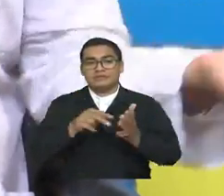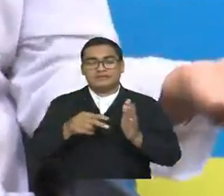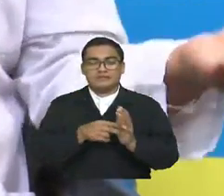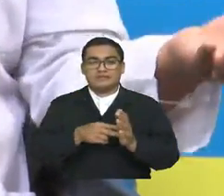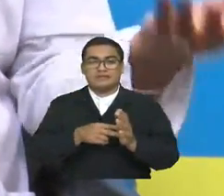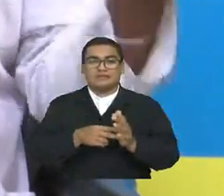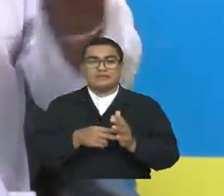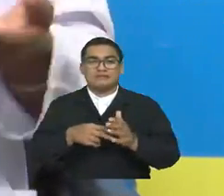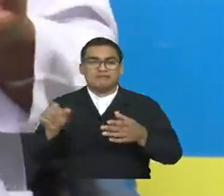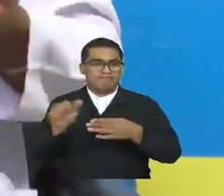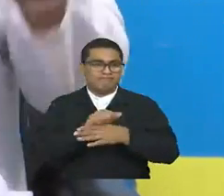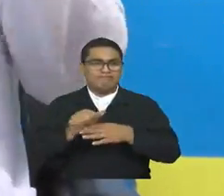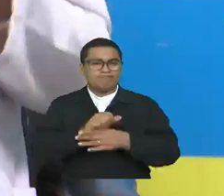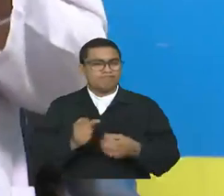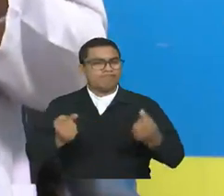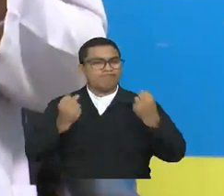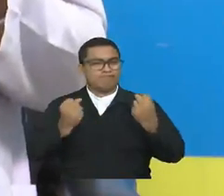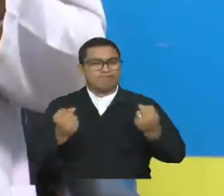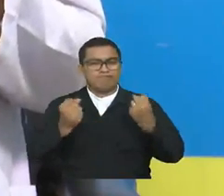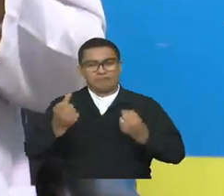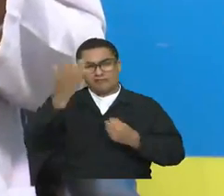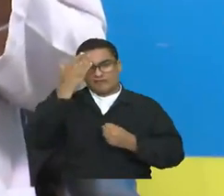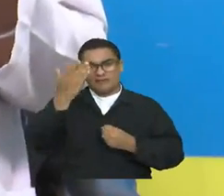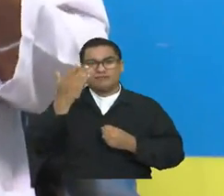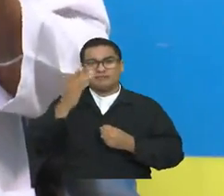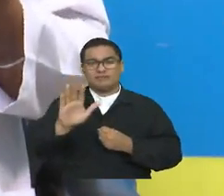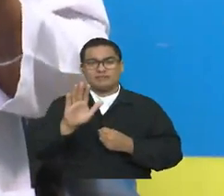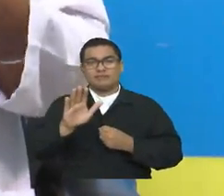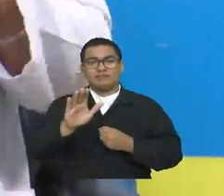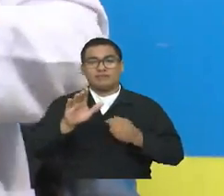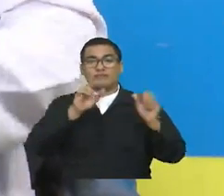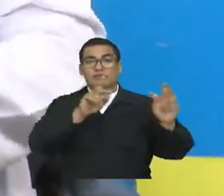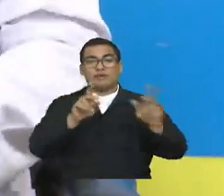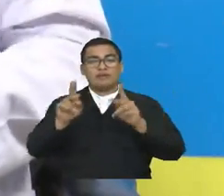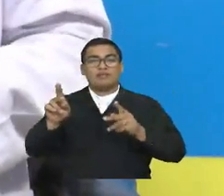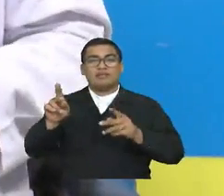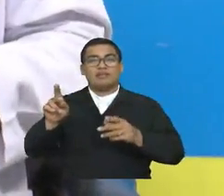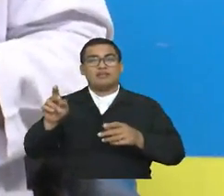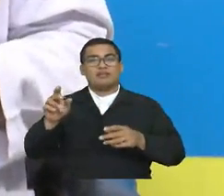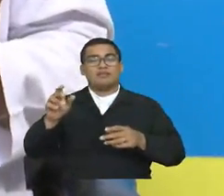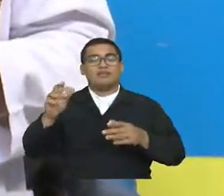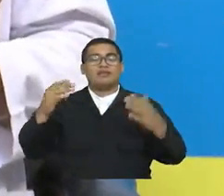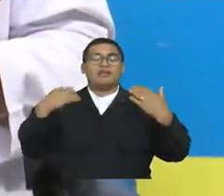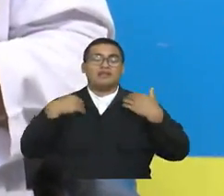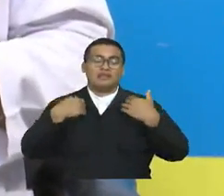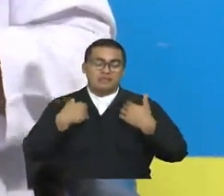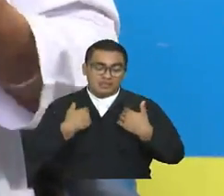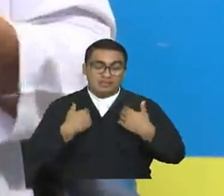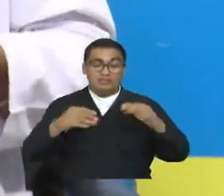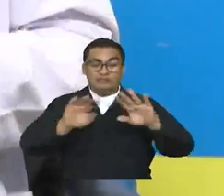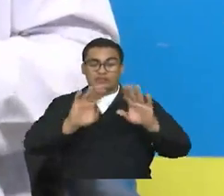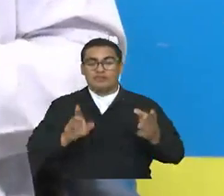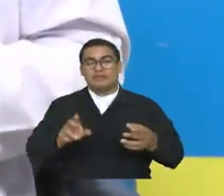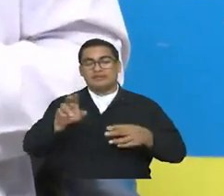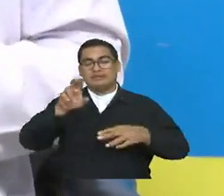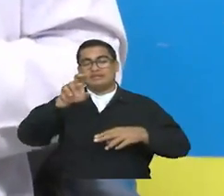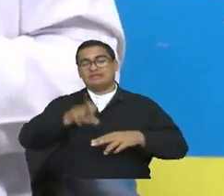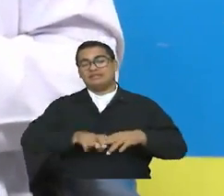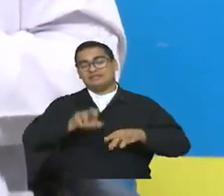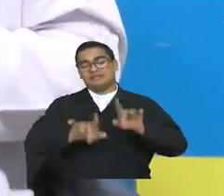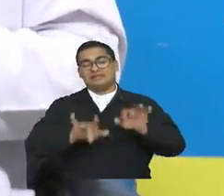por el ejercicio físico, pero también sabemos que existe el agotamiento mental, que es lo que le pasa a la secretaria. Entonces, por eso